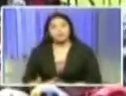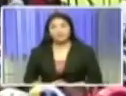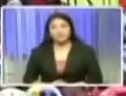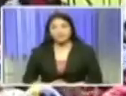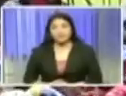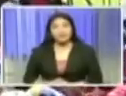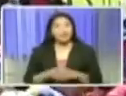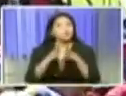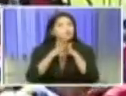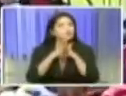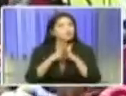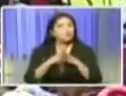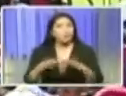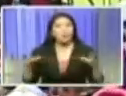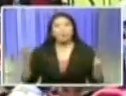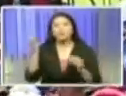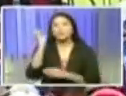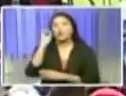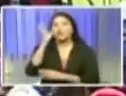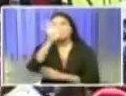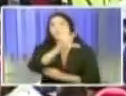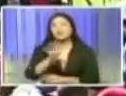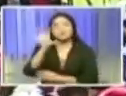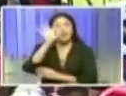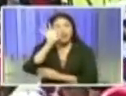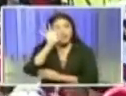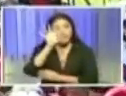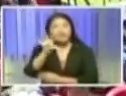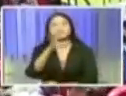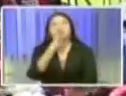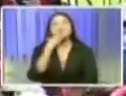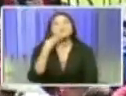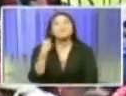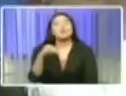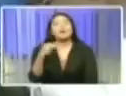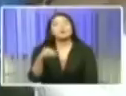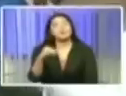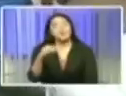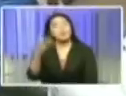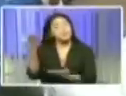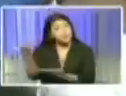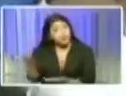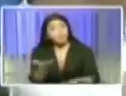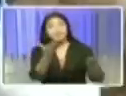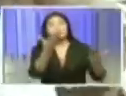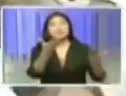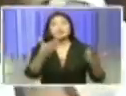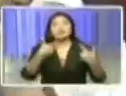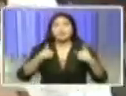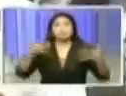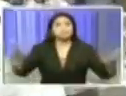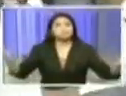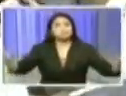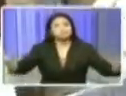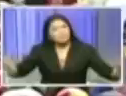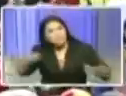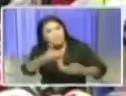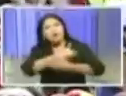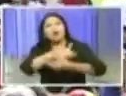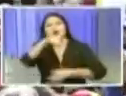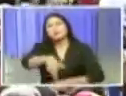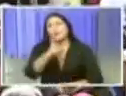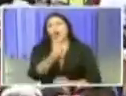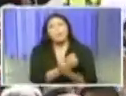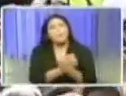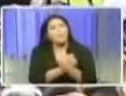y todo el Congreso de la Patria de la Juventud. Bienvenido, abro mis brazos para recibirlos con